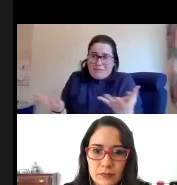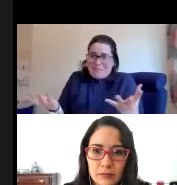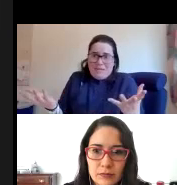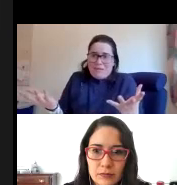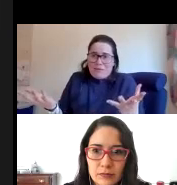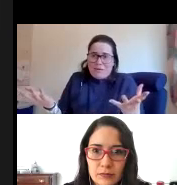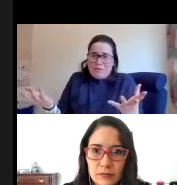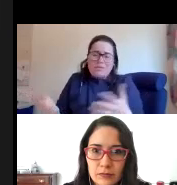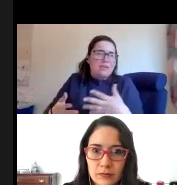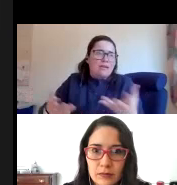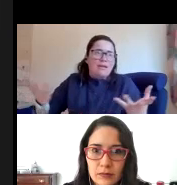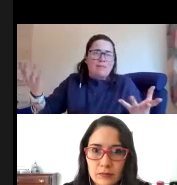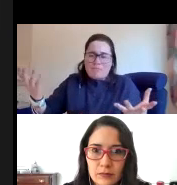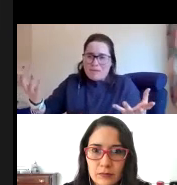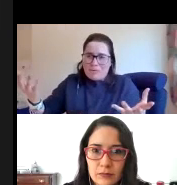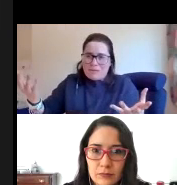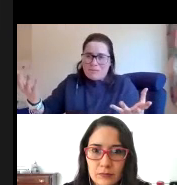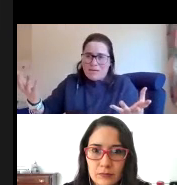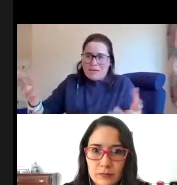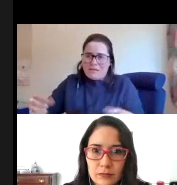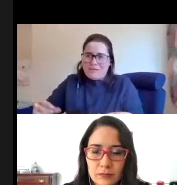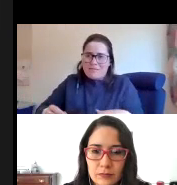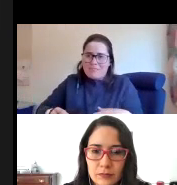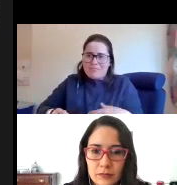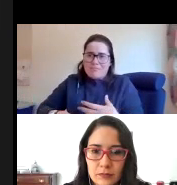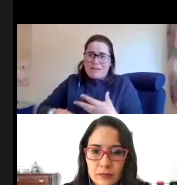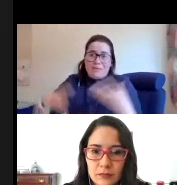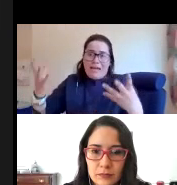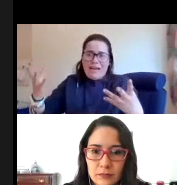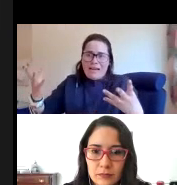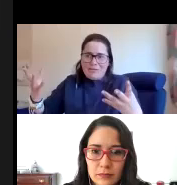que es en época lluviosa, que en Guatemala es